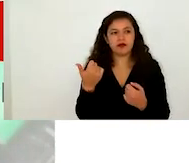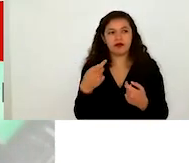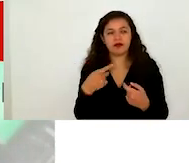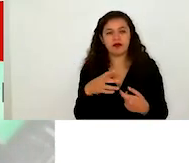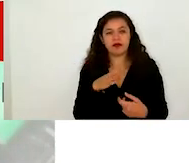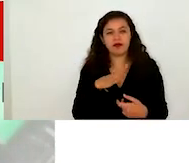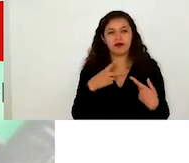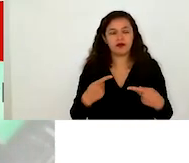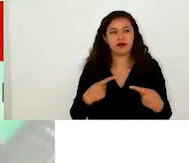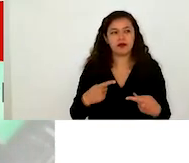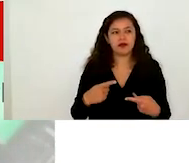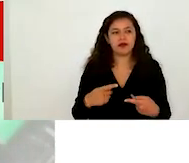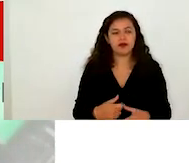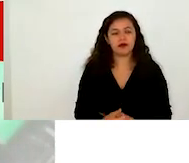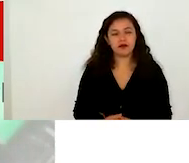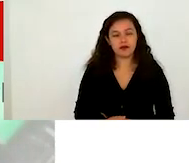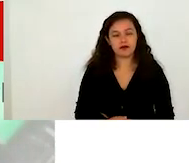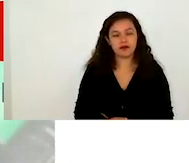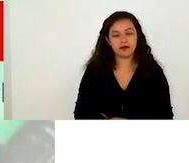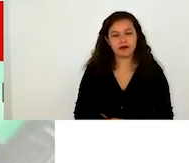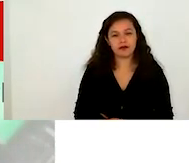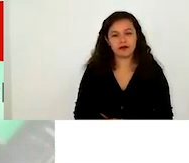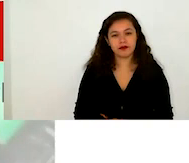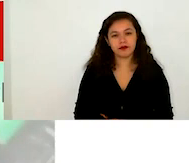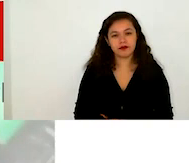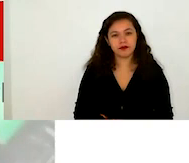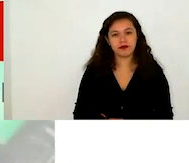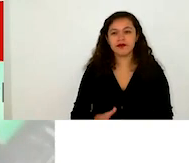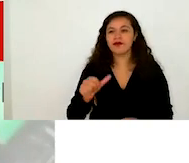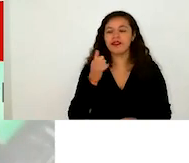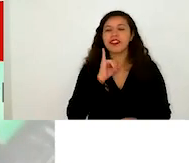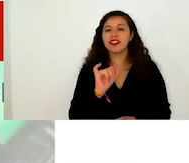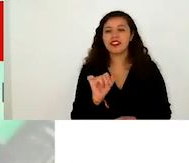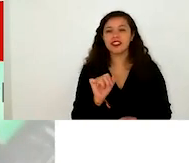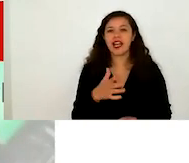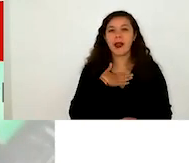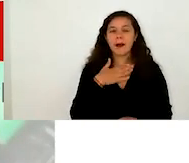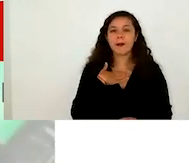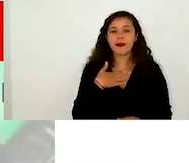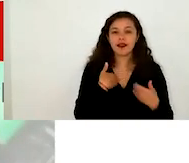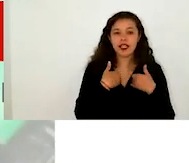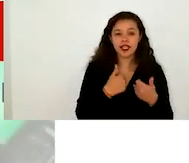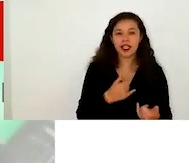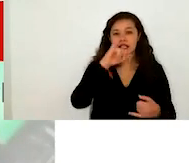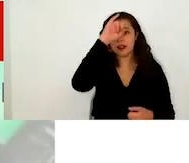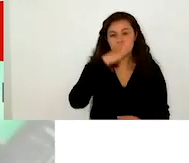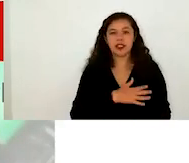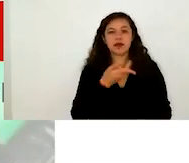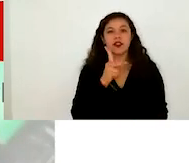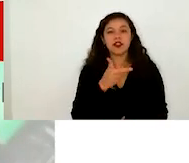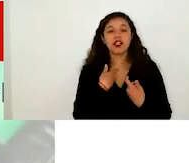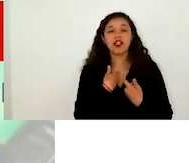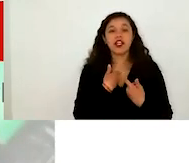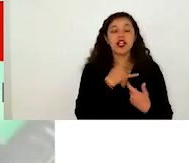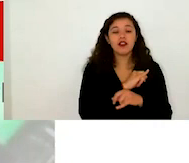no porque yo creo lo que me dijo si el otro aquí interpretó en la imagen pérez información a que éste éste